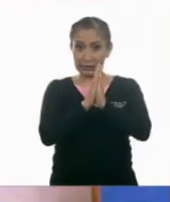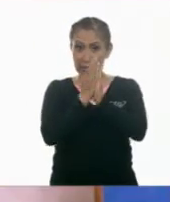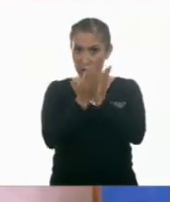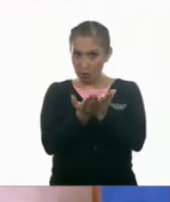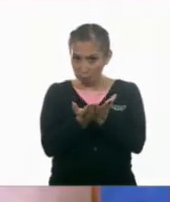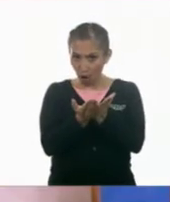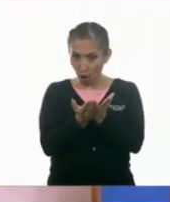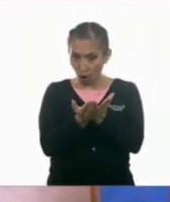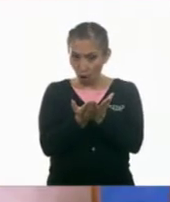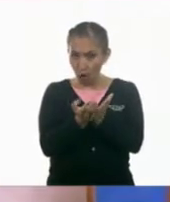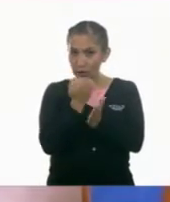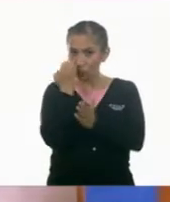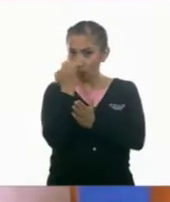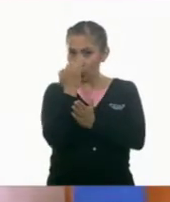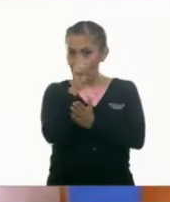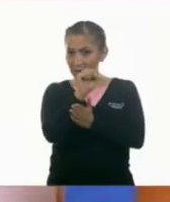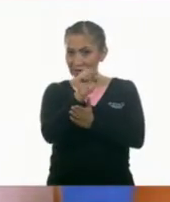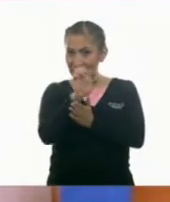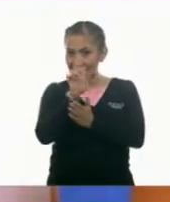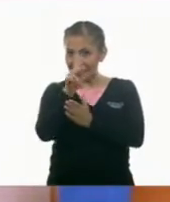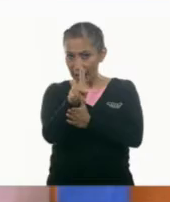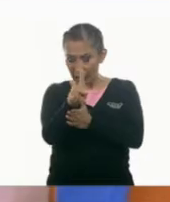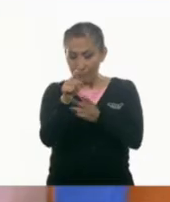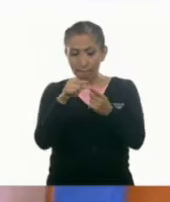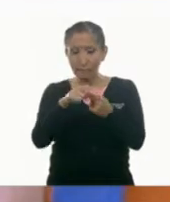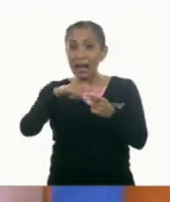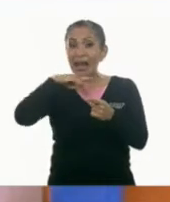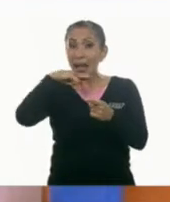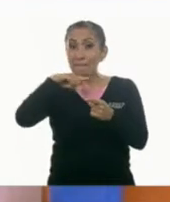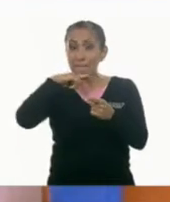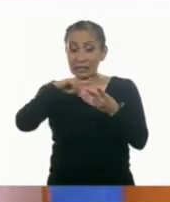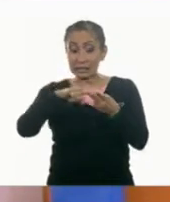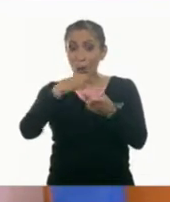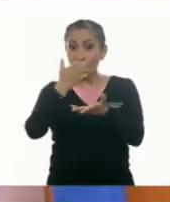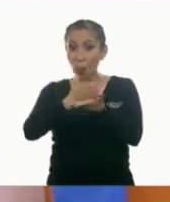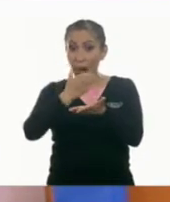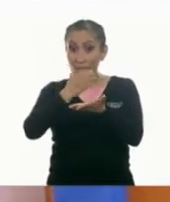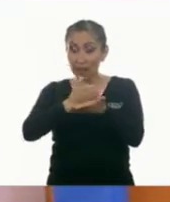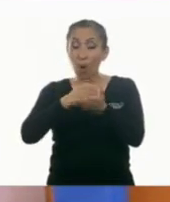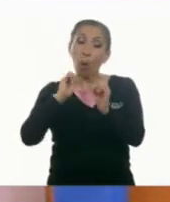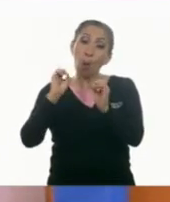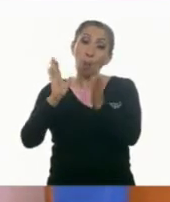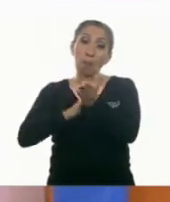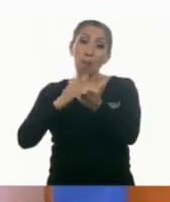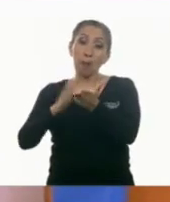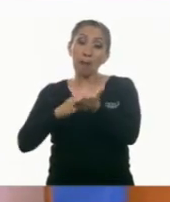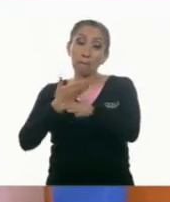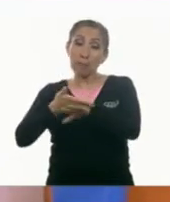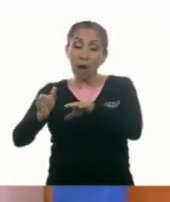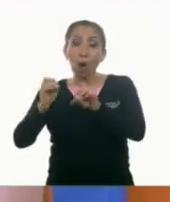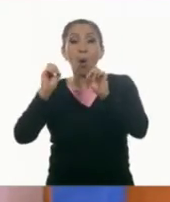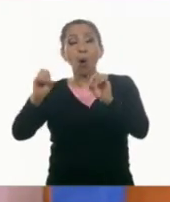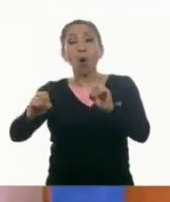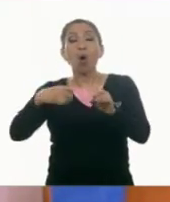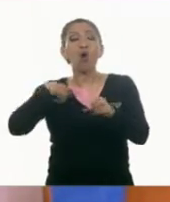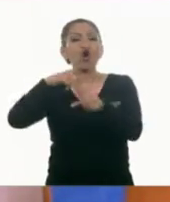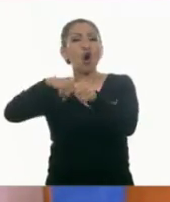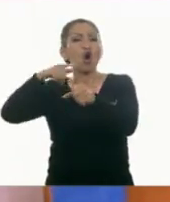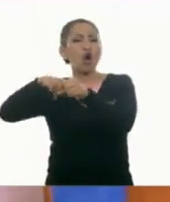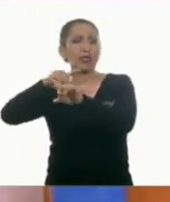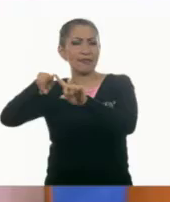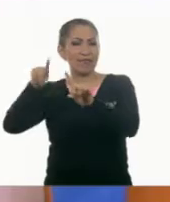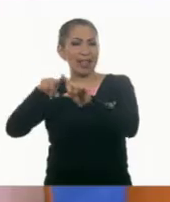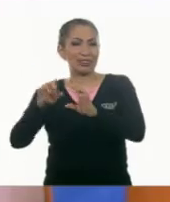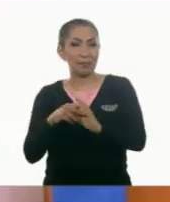libro de texto, lápiz, cuaderno u hojas blancas y lápices de